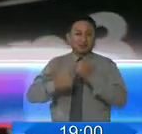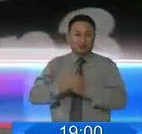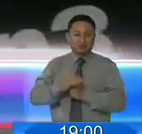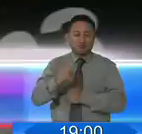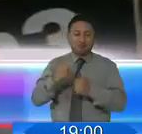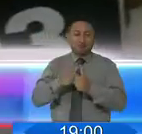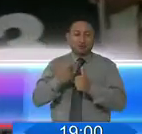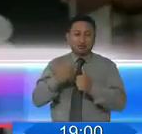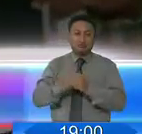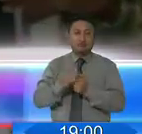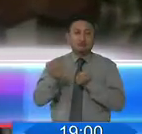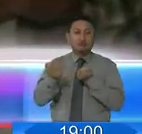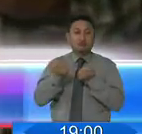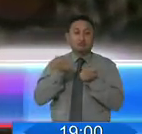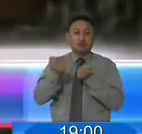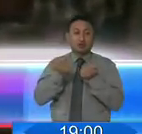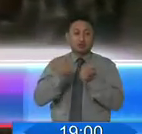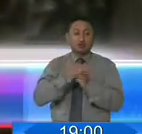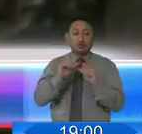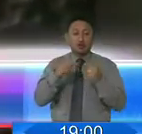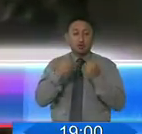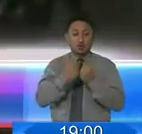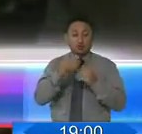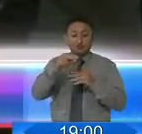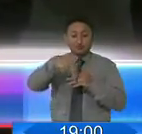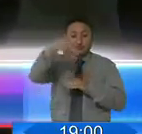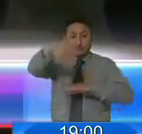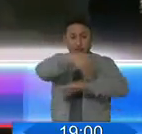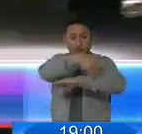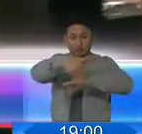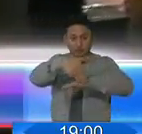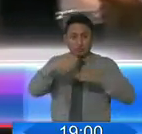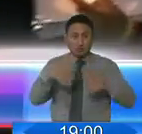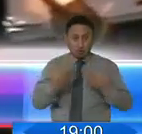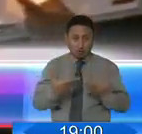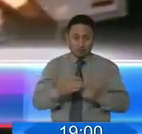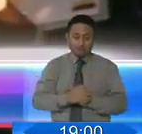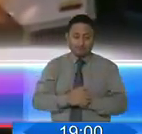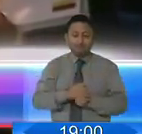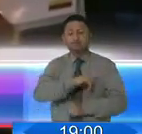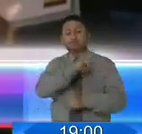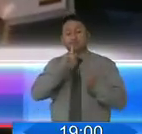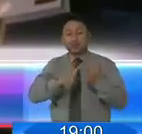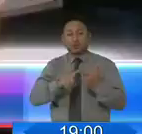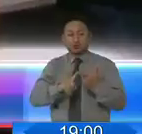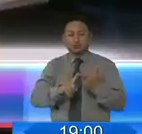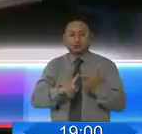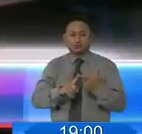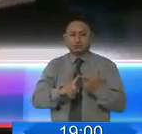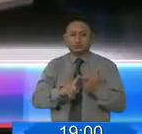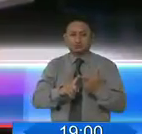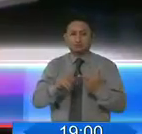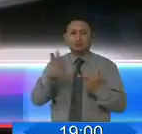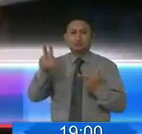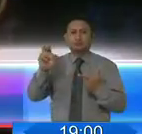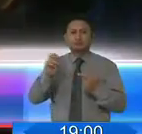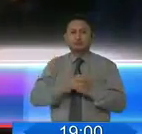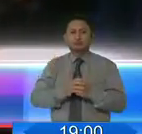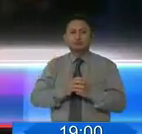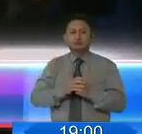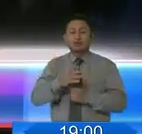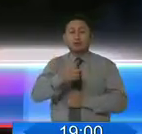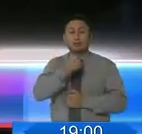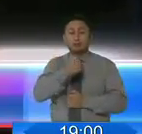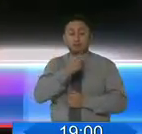es el control de estos grupos en la frontera ecuatoriana otro punto que también ellos indicaron es sobre la protección de los